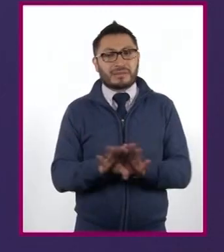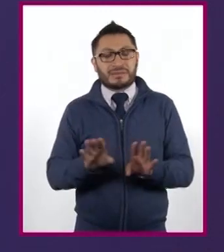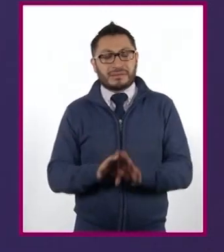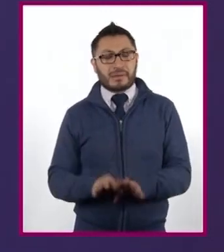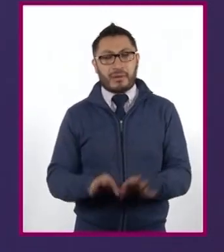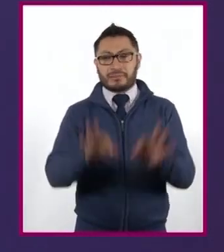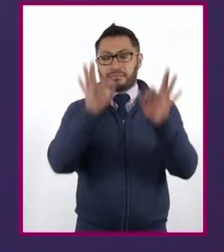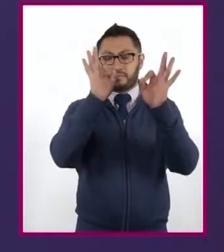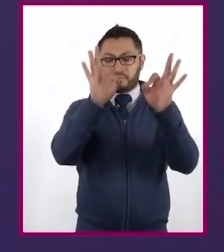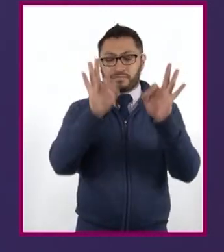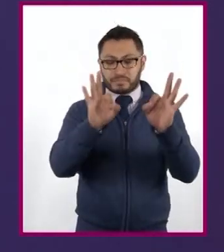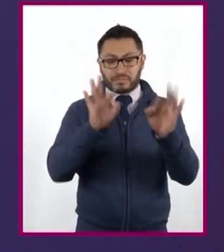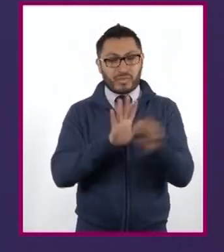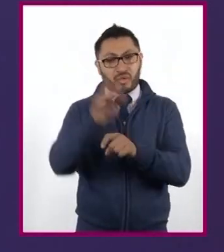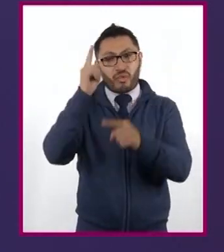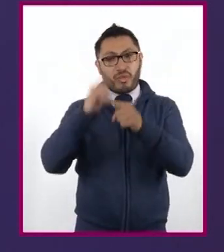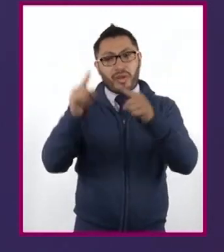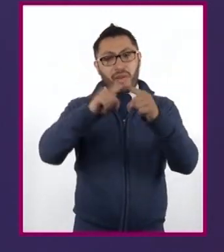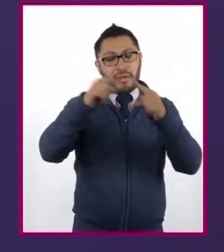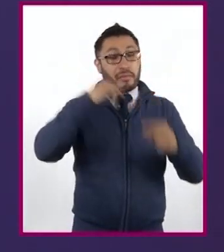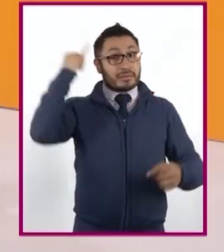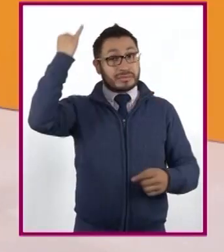formalidad los diferentes argumentos.